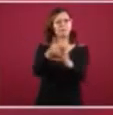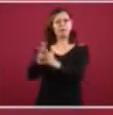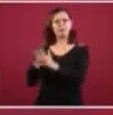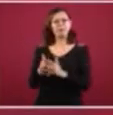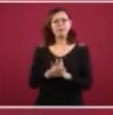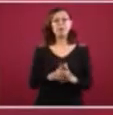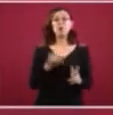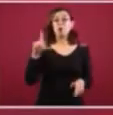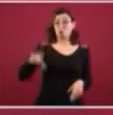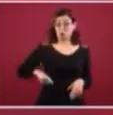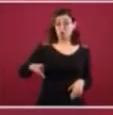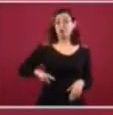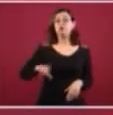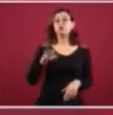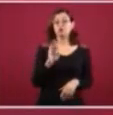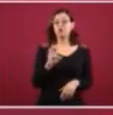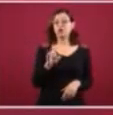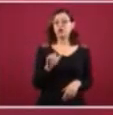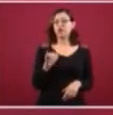en el gobierno de Calderón,